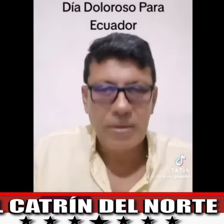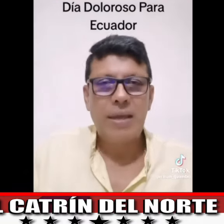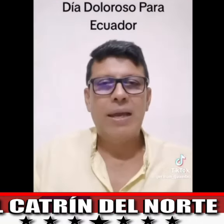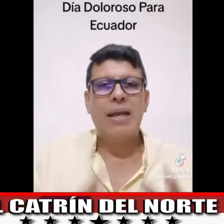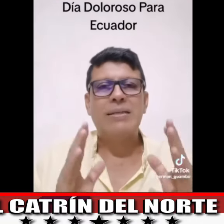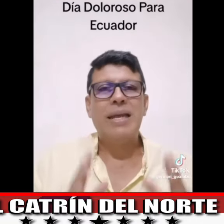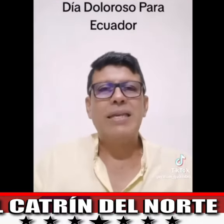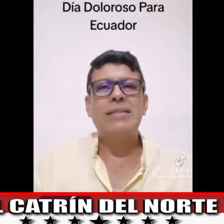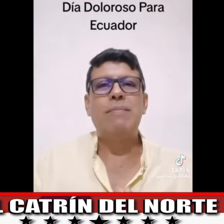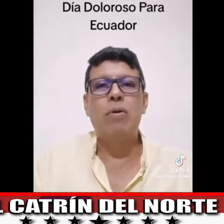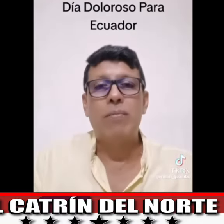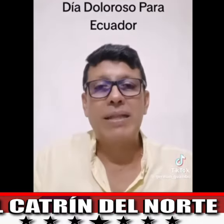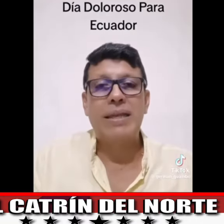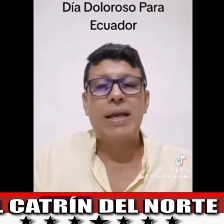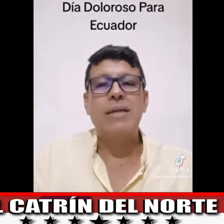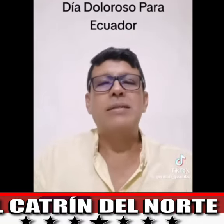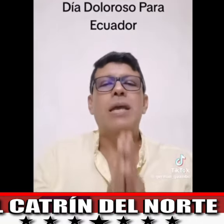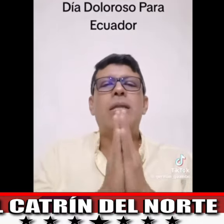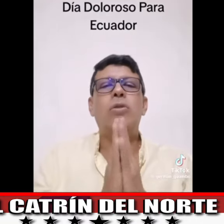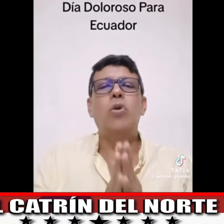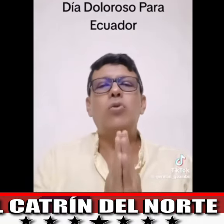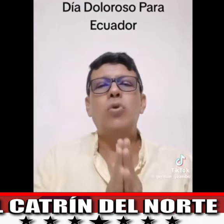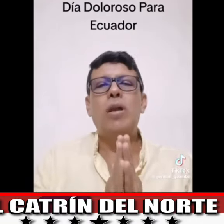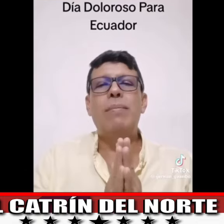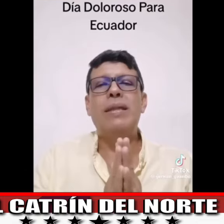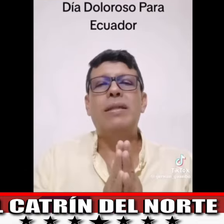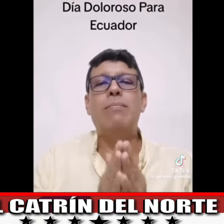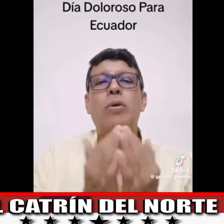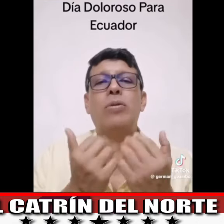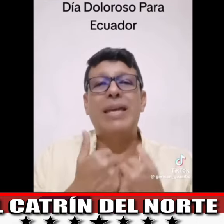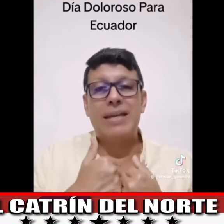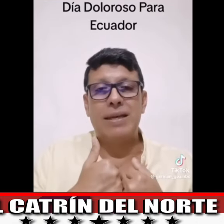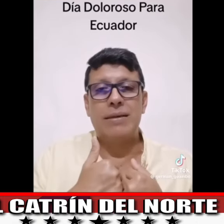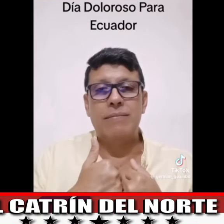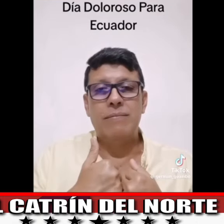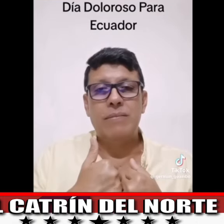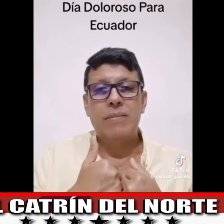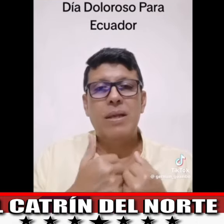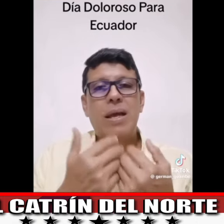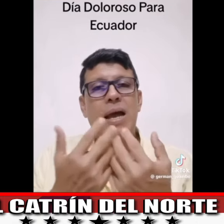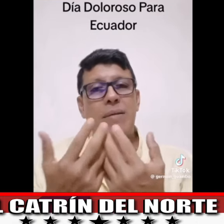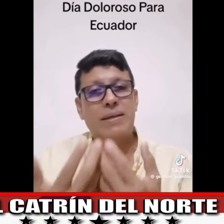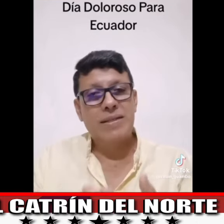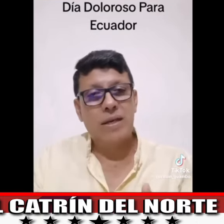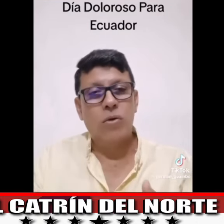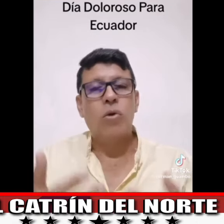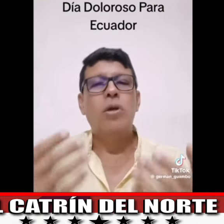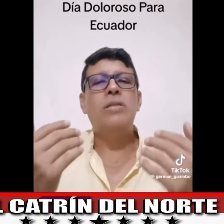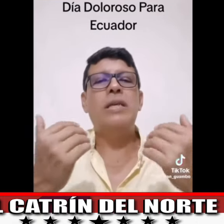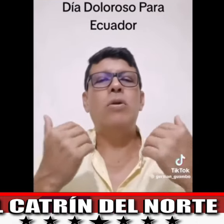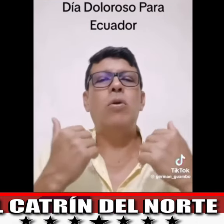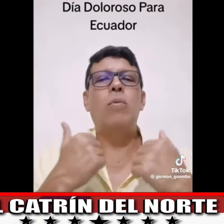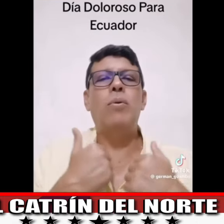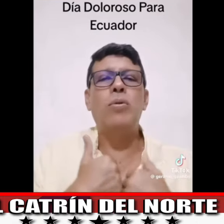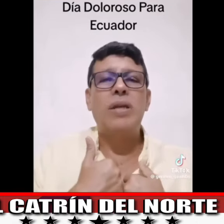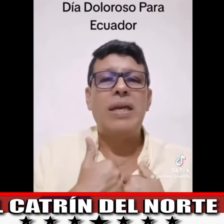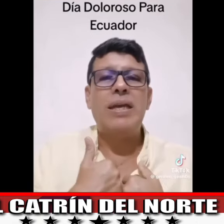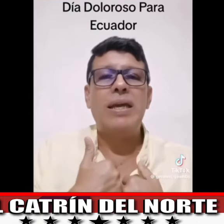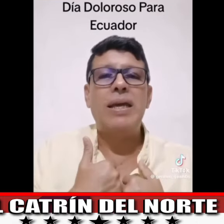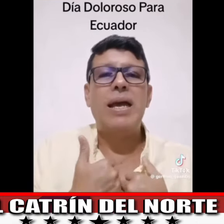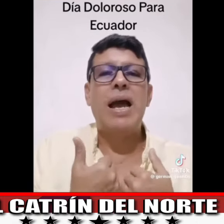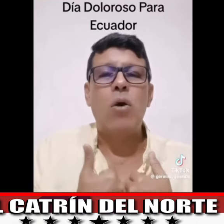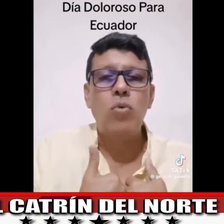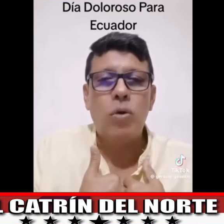hizo las leyes diplomáticas no solamente protegen al vecino sino lo